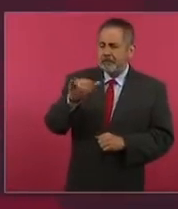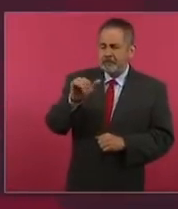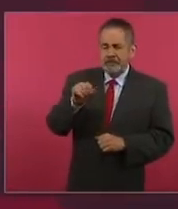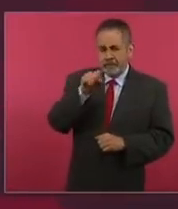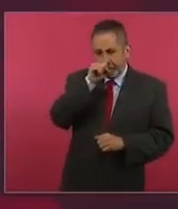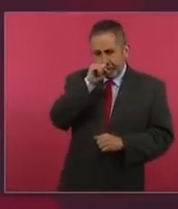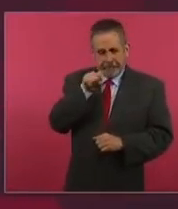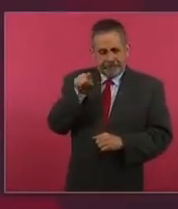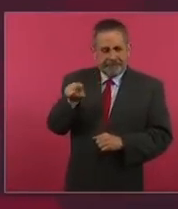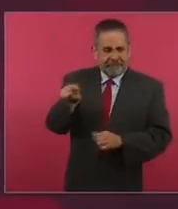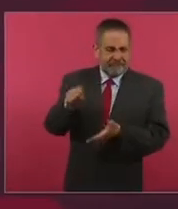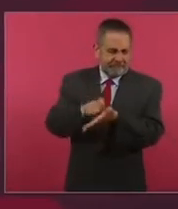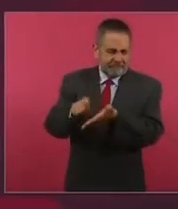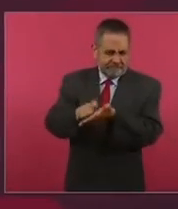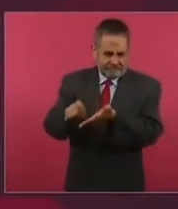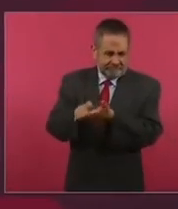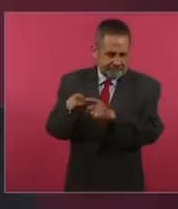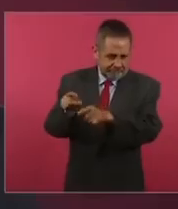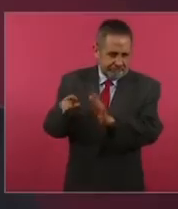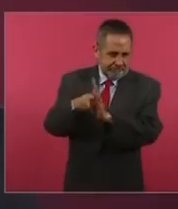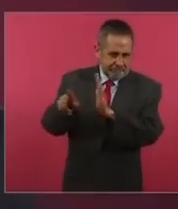don Trino,